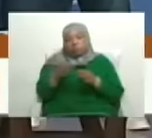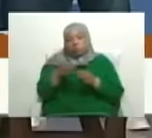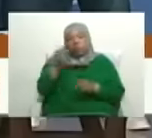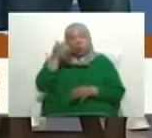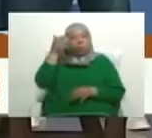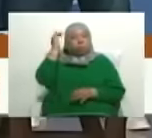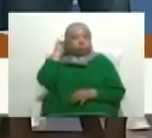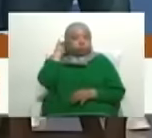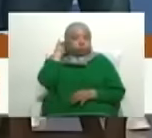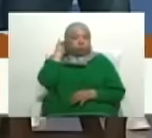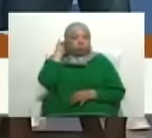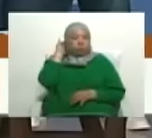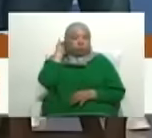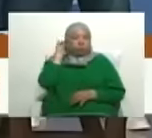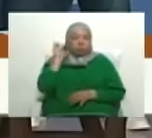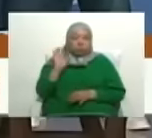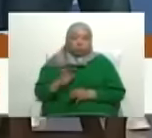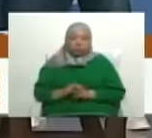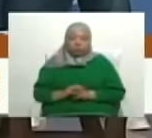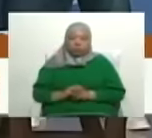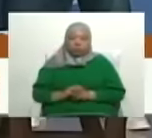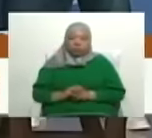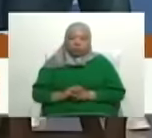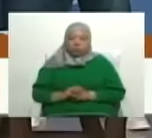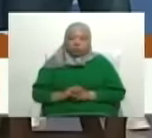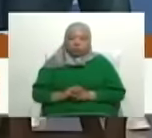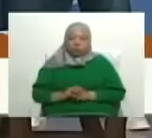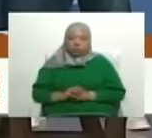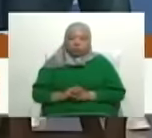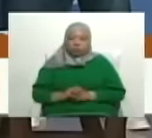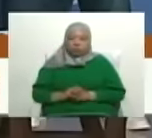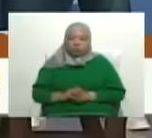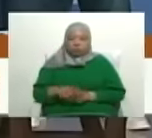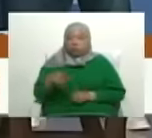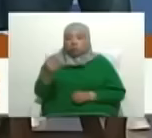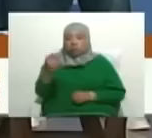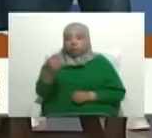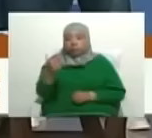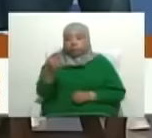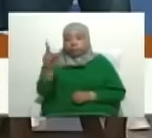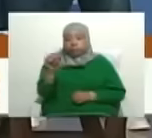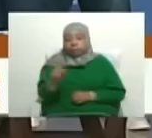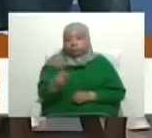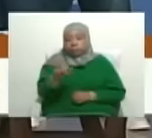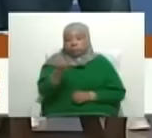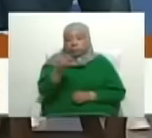Lamento tan larga comparecencia, pero esto es demasiado poco para lo que tenemos.